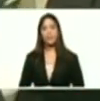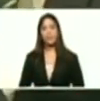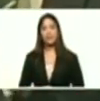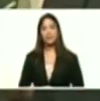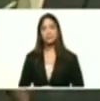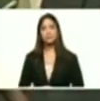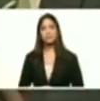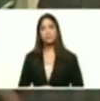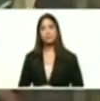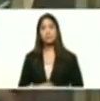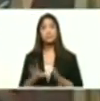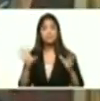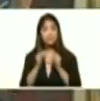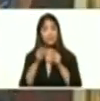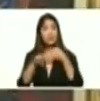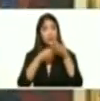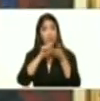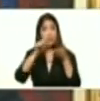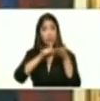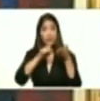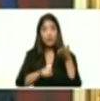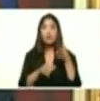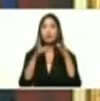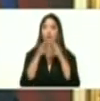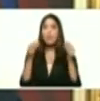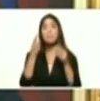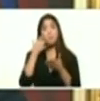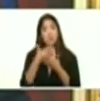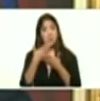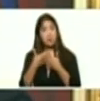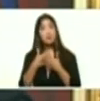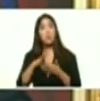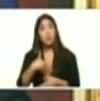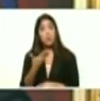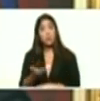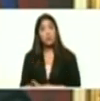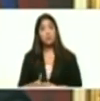Se los adelanté todos para que estén ahí anotaditos. Pues vamos a ver si podemos...